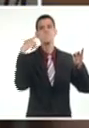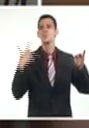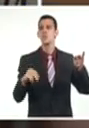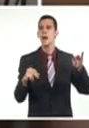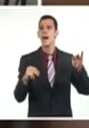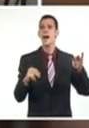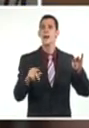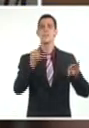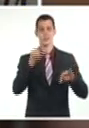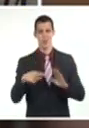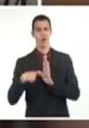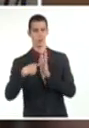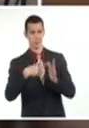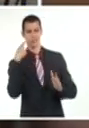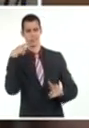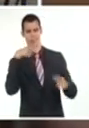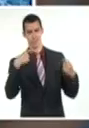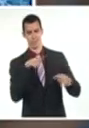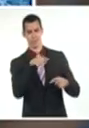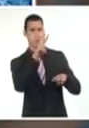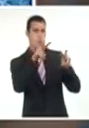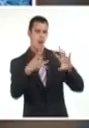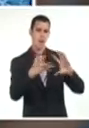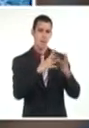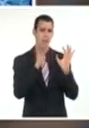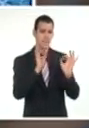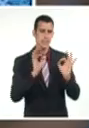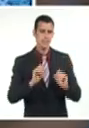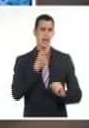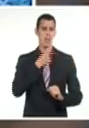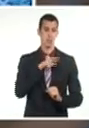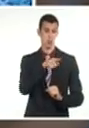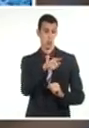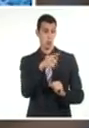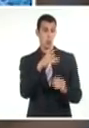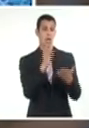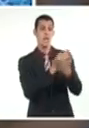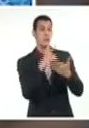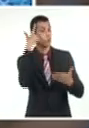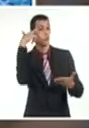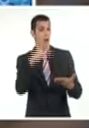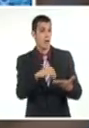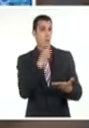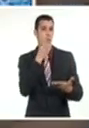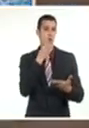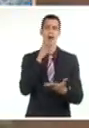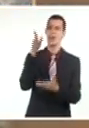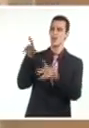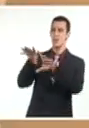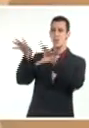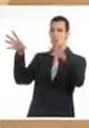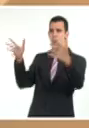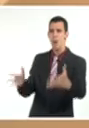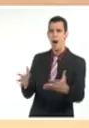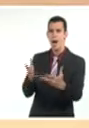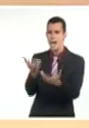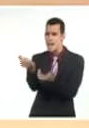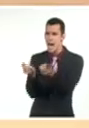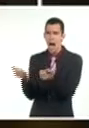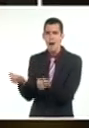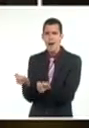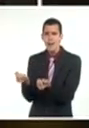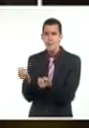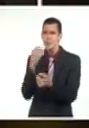autor porque a un usuario puede hacerle falta. Y los vemos hacer, en el silencio casi de claustro religioso, con la sonrisa ante el que